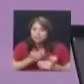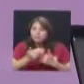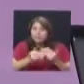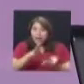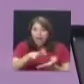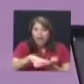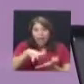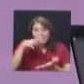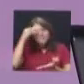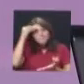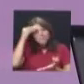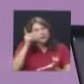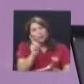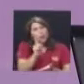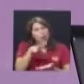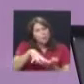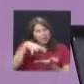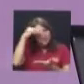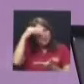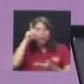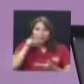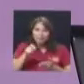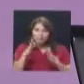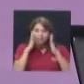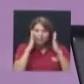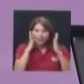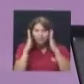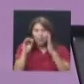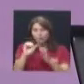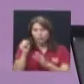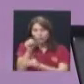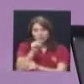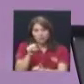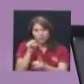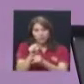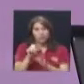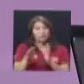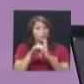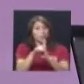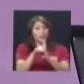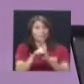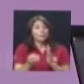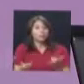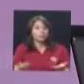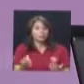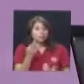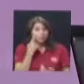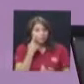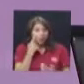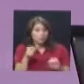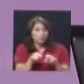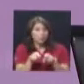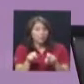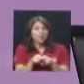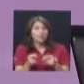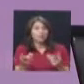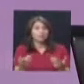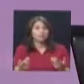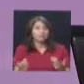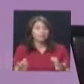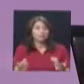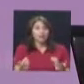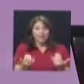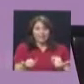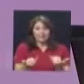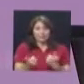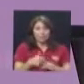aprendiendo sino tratando a otras situaciones por ejemplo veamos también en